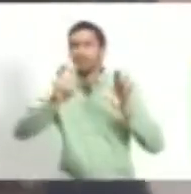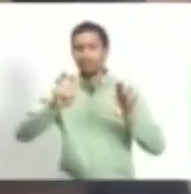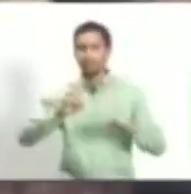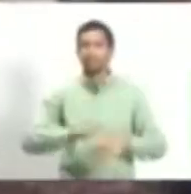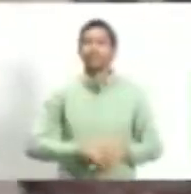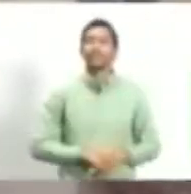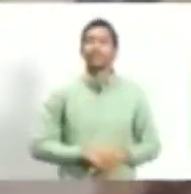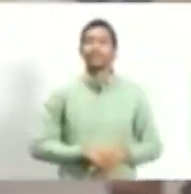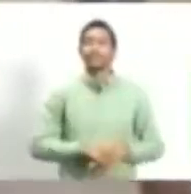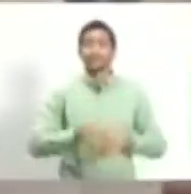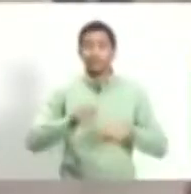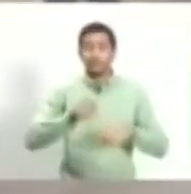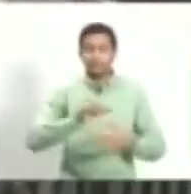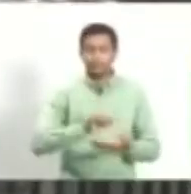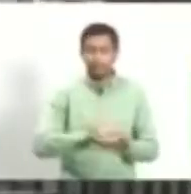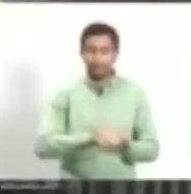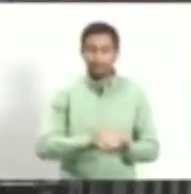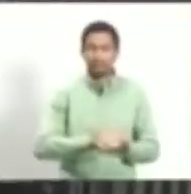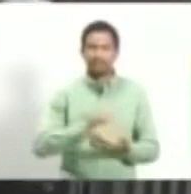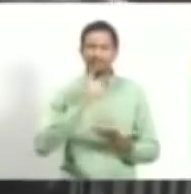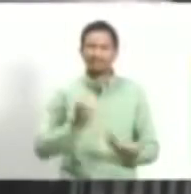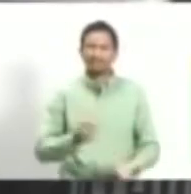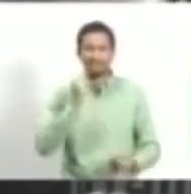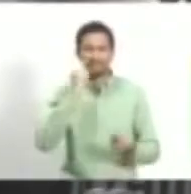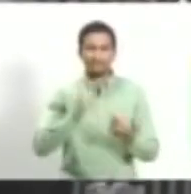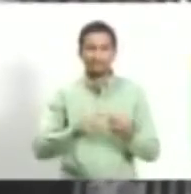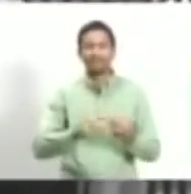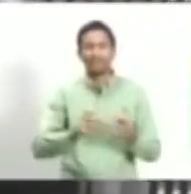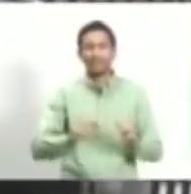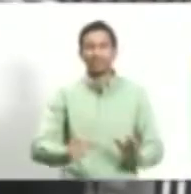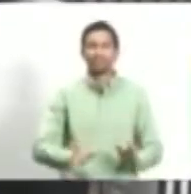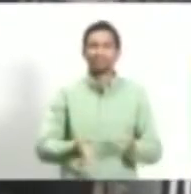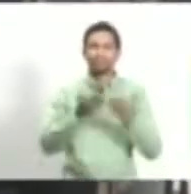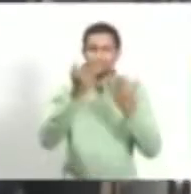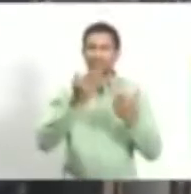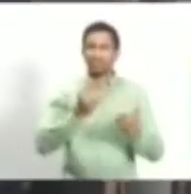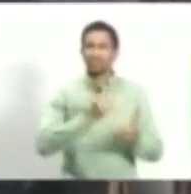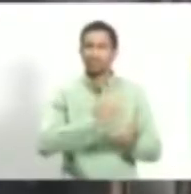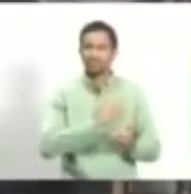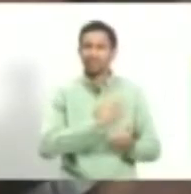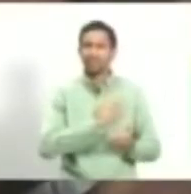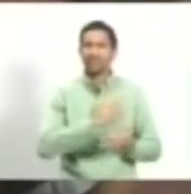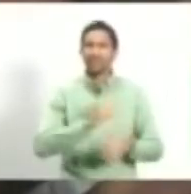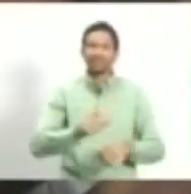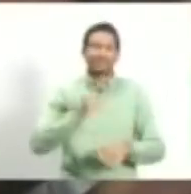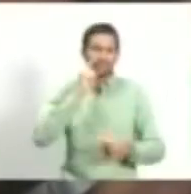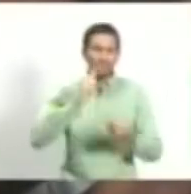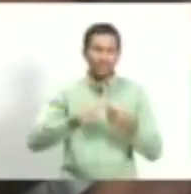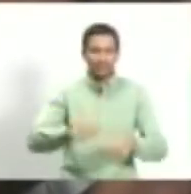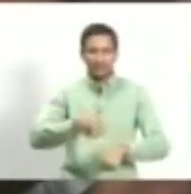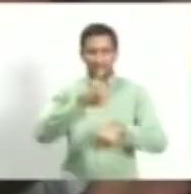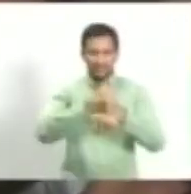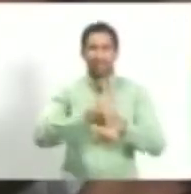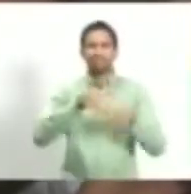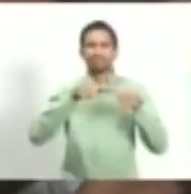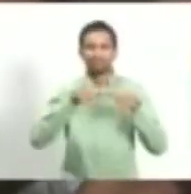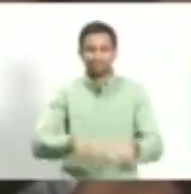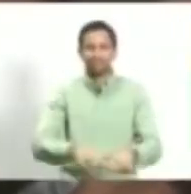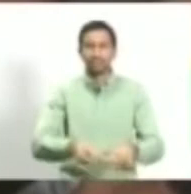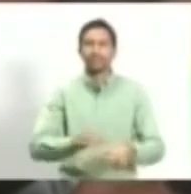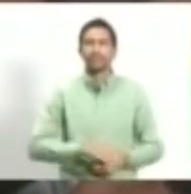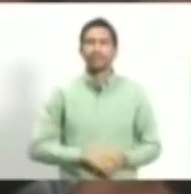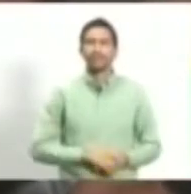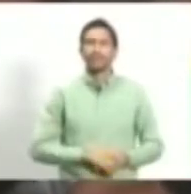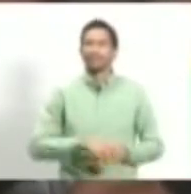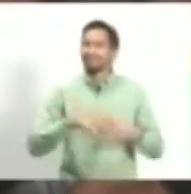departamental señaló que lo que se quiere es trabajar por el crecimiento de la universidad con una rectoría definitiva. Lo que no queremos bajo ningún punto de vista es